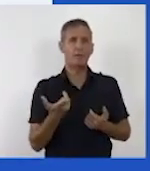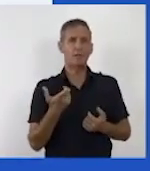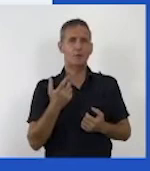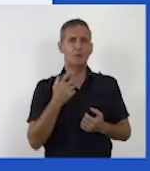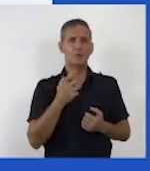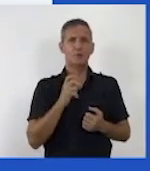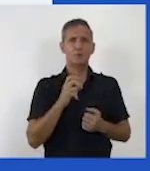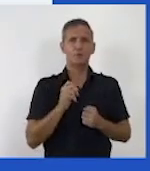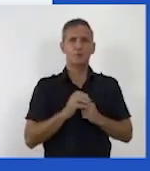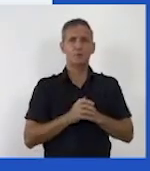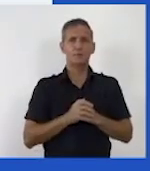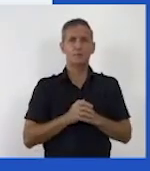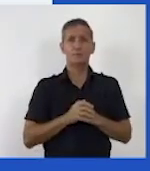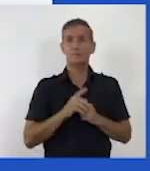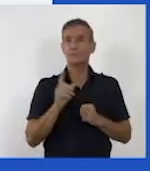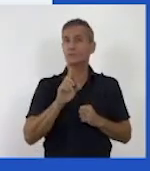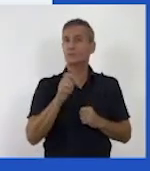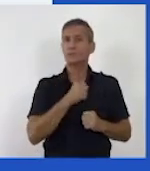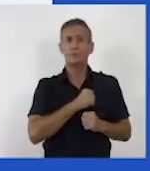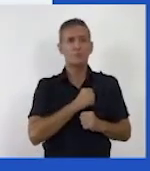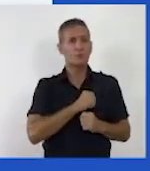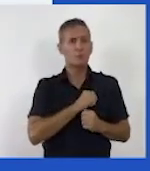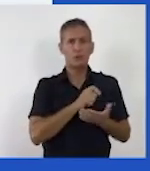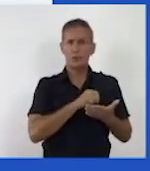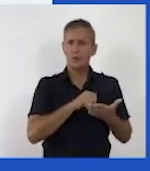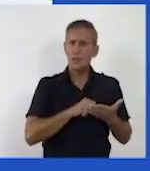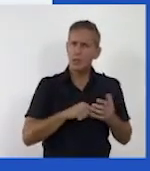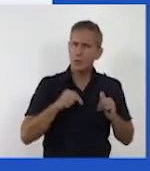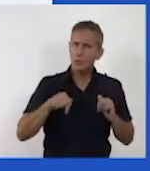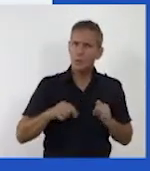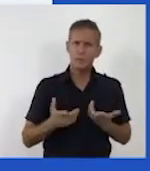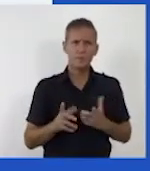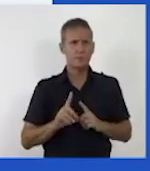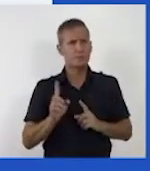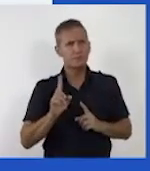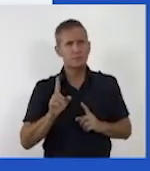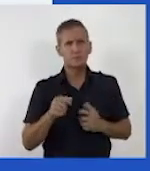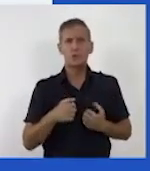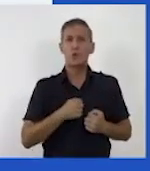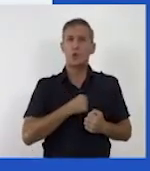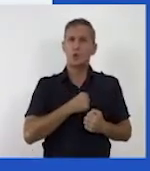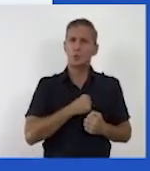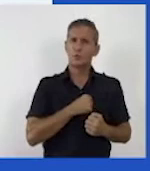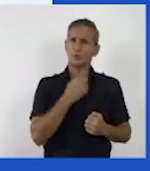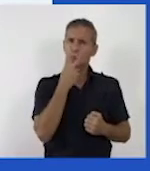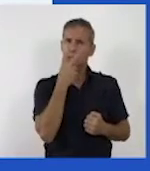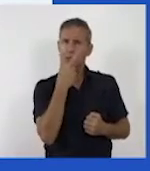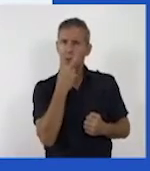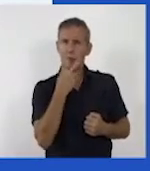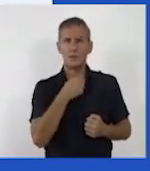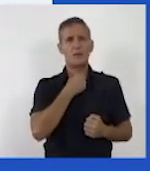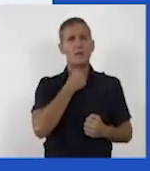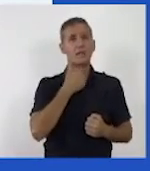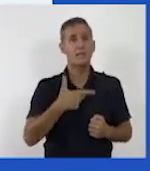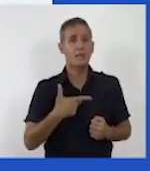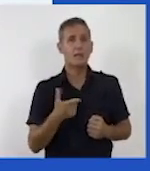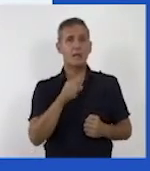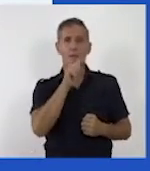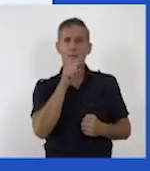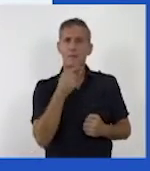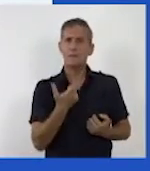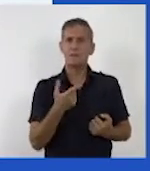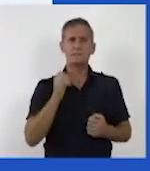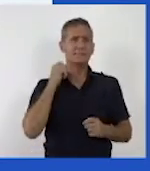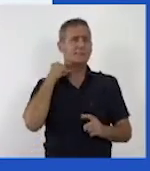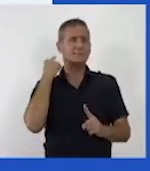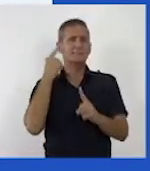no las tienen en pantalla no quiero que las copien ahora no lo que queremos que ustedes vean ejemplos de preguntas